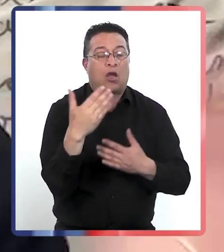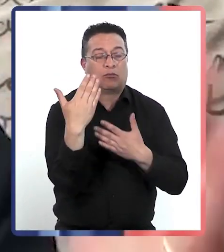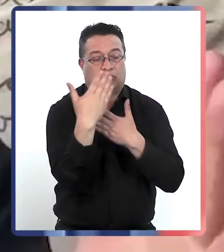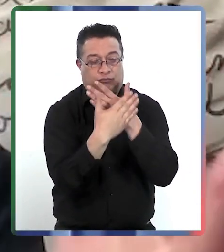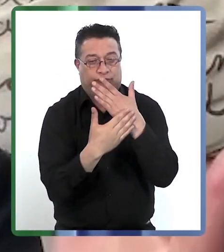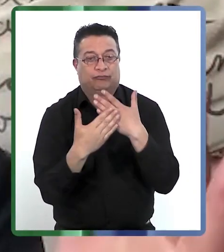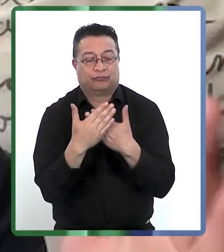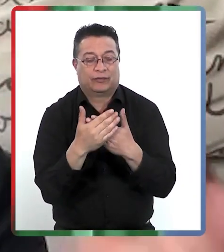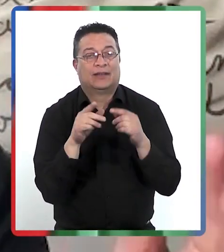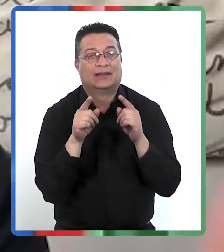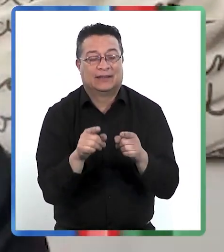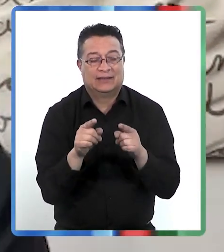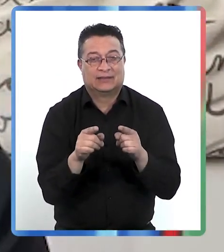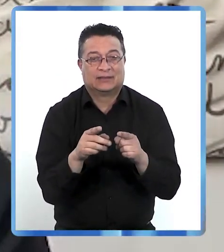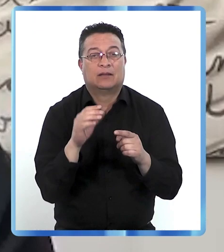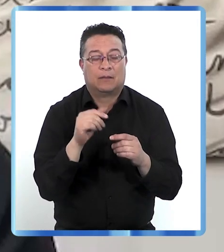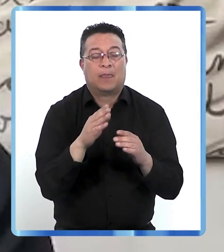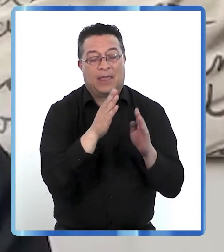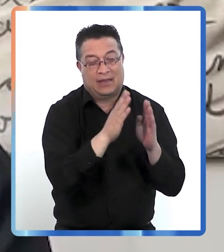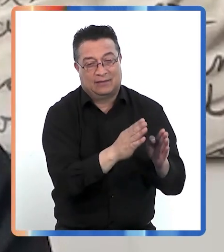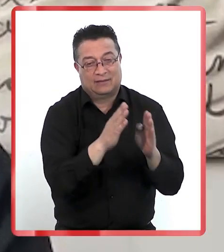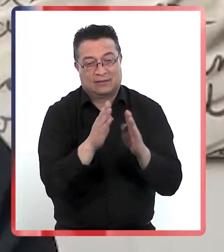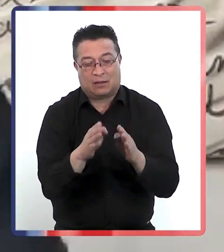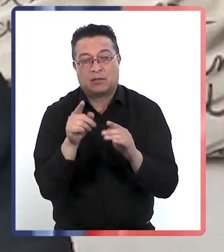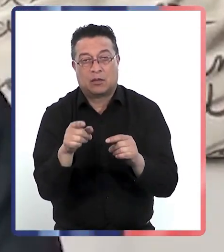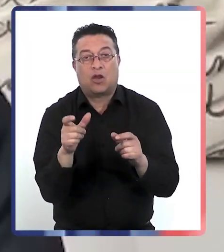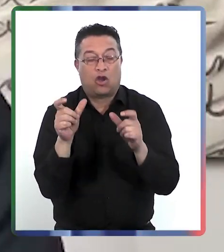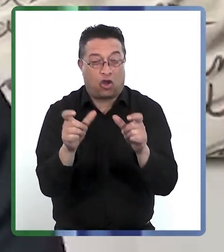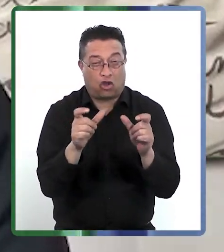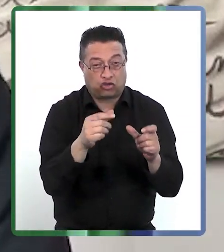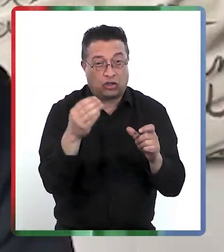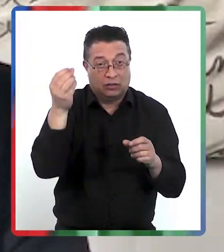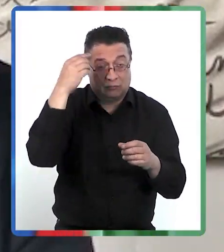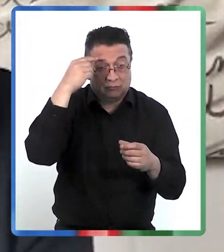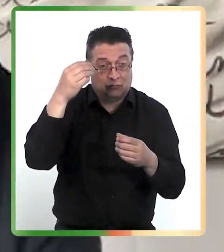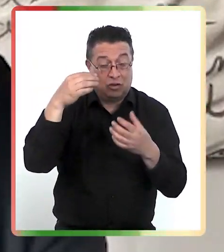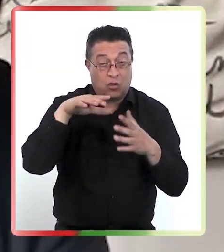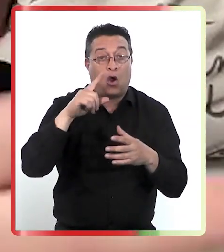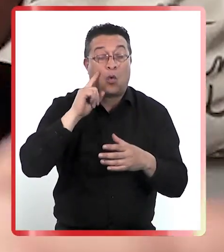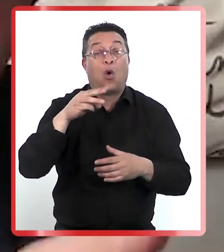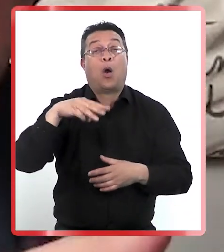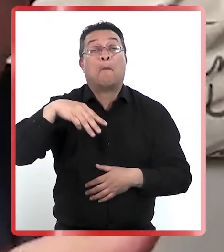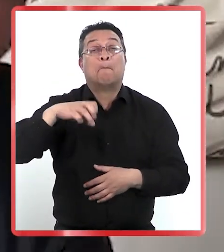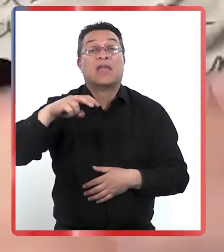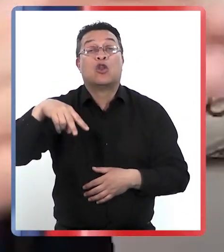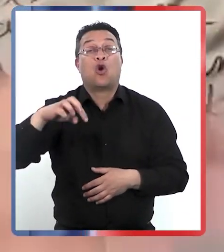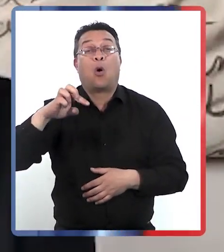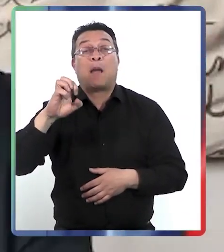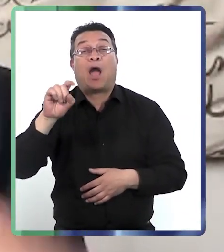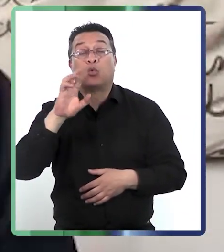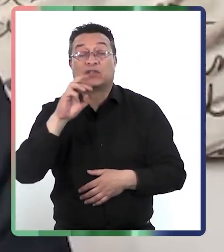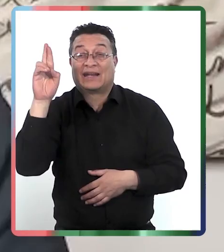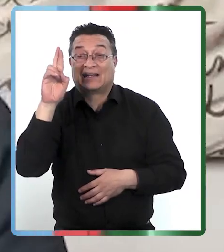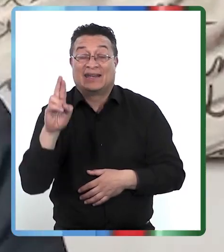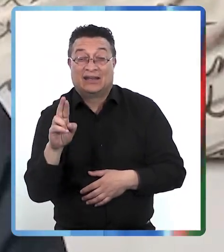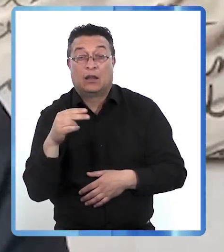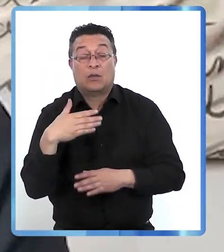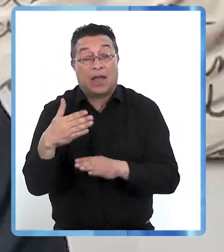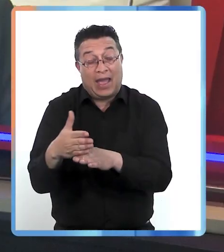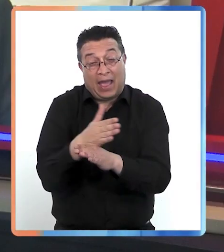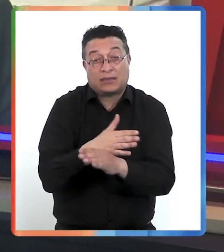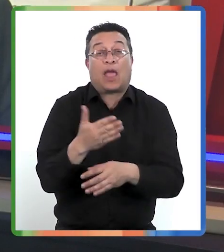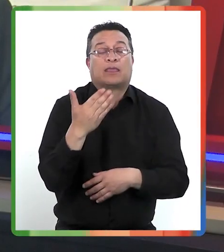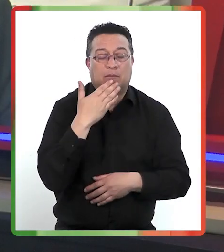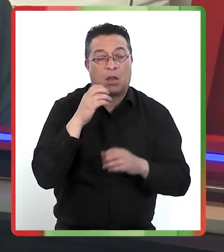una protección dadas por los estrógenos en la etapa que están con estrógeno, y aquellas, por ejemplo, que tienen menopausia precoz, tendrían un mayor riesgo de